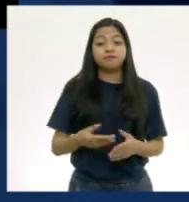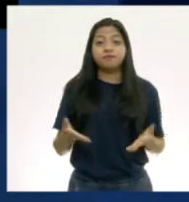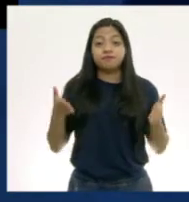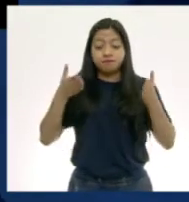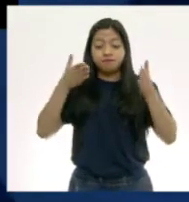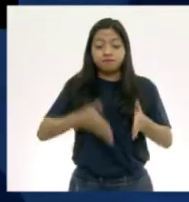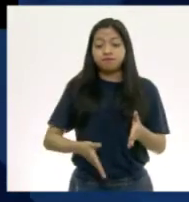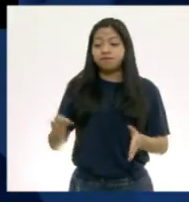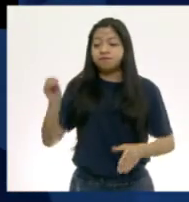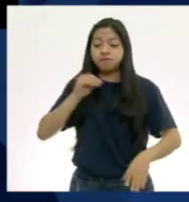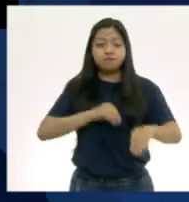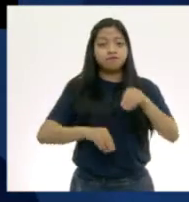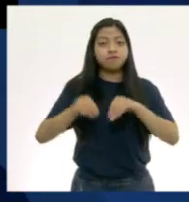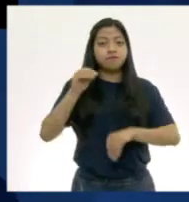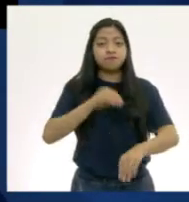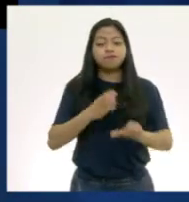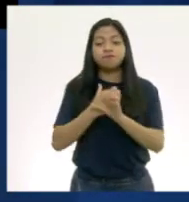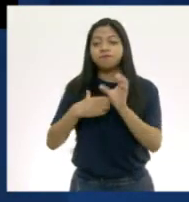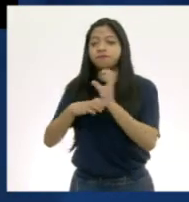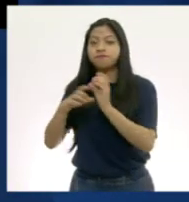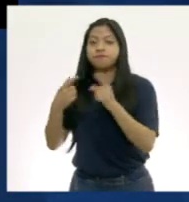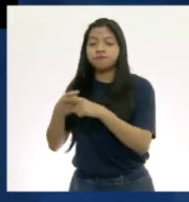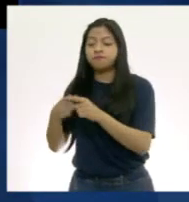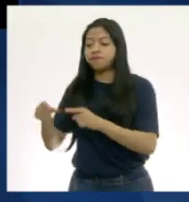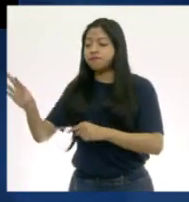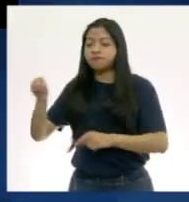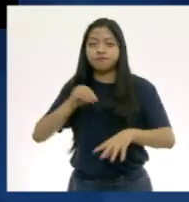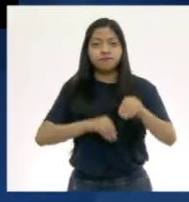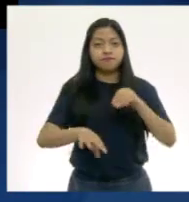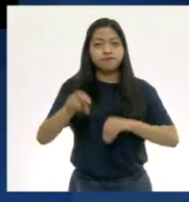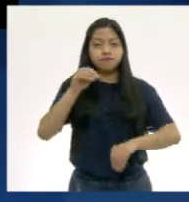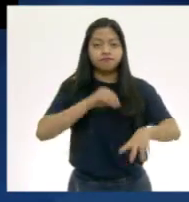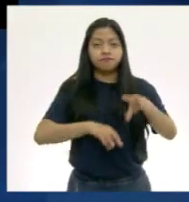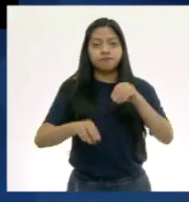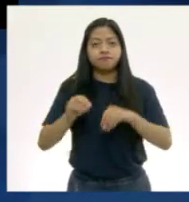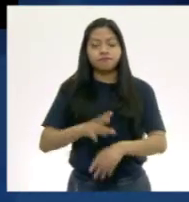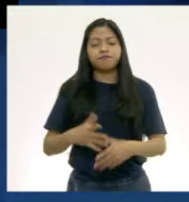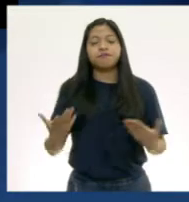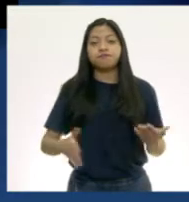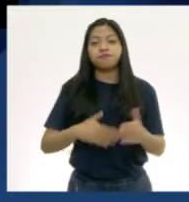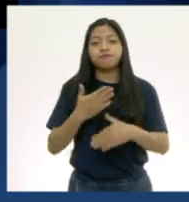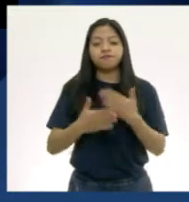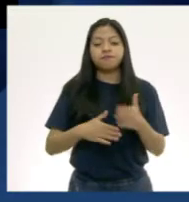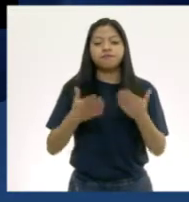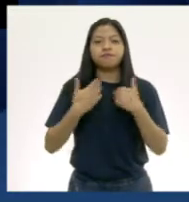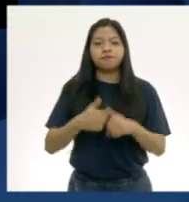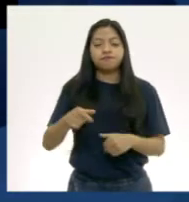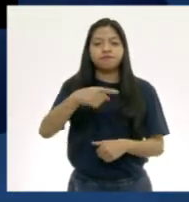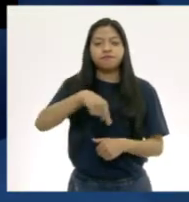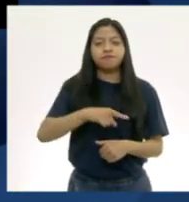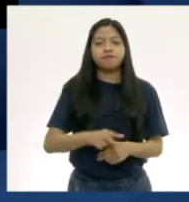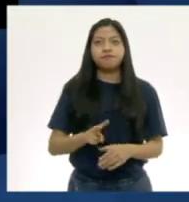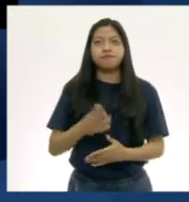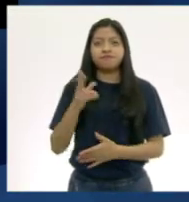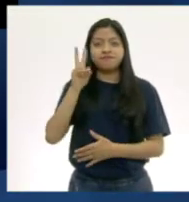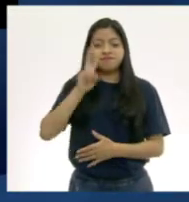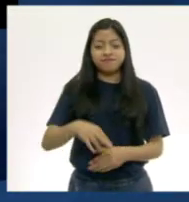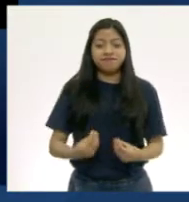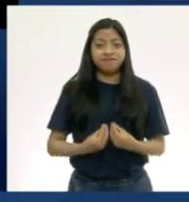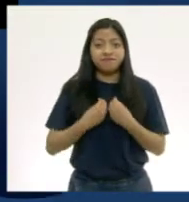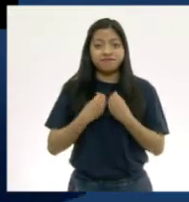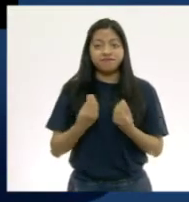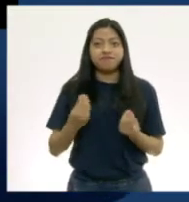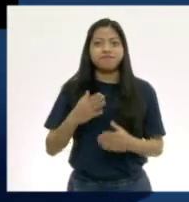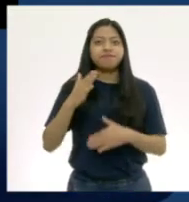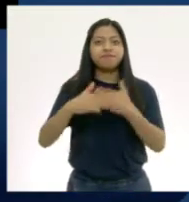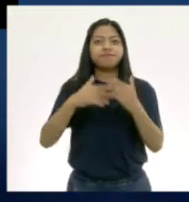tumbas pues todo este tipo de objetos, todo este tipo de inscripciones que obviamente nos van a hablar de lo bueno que es la vida y cómo ellos esperan vivir en el